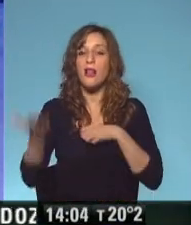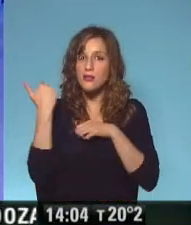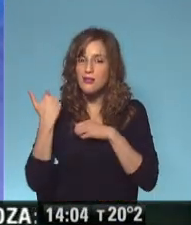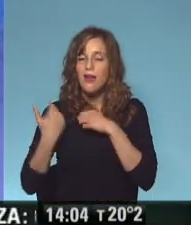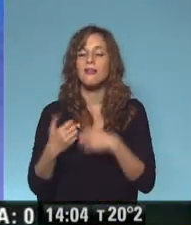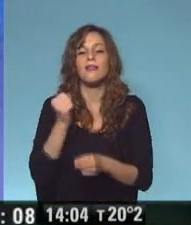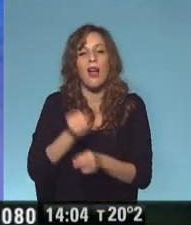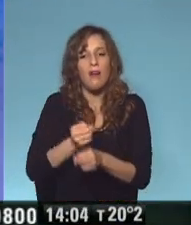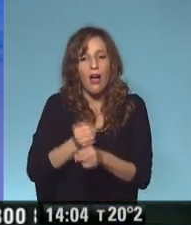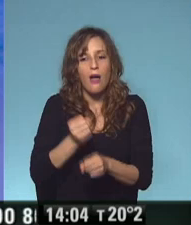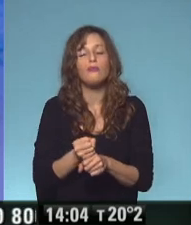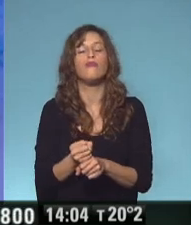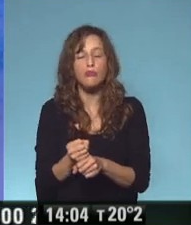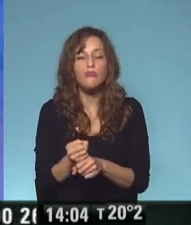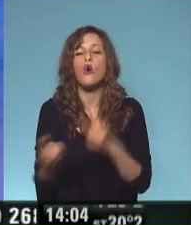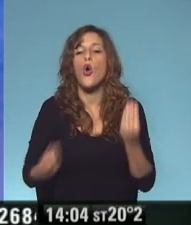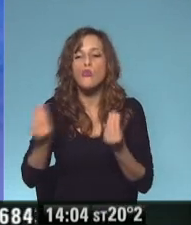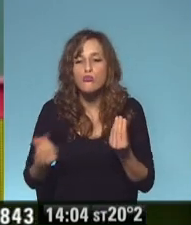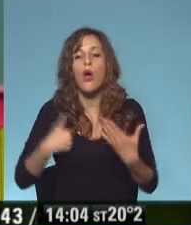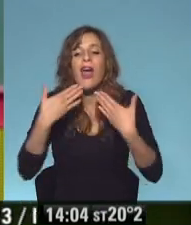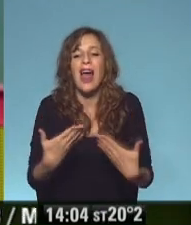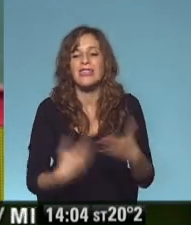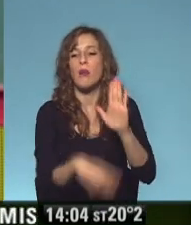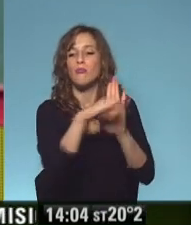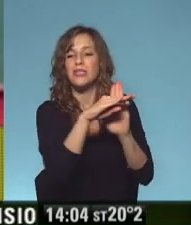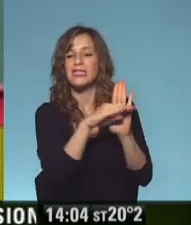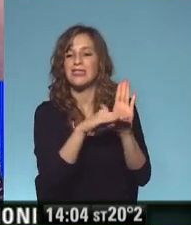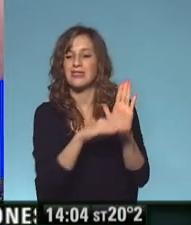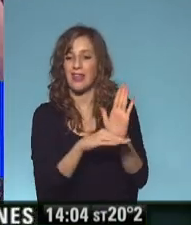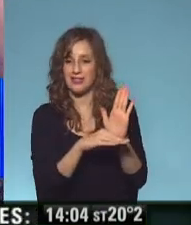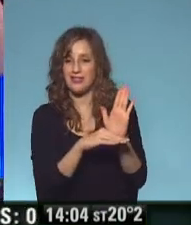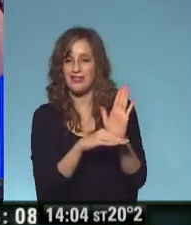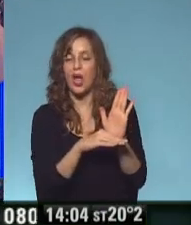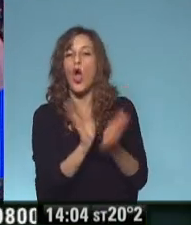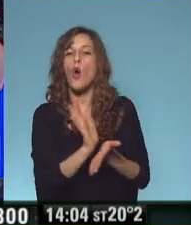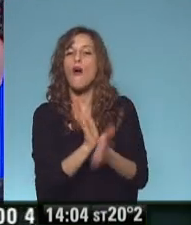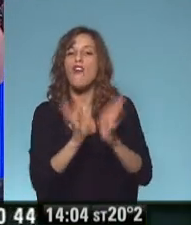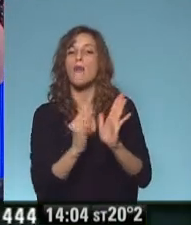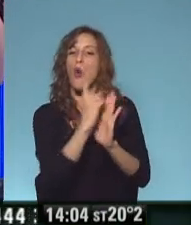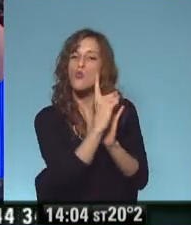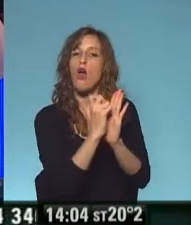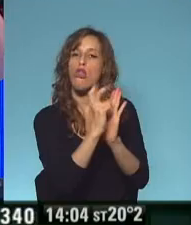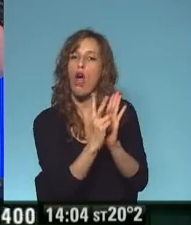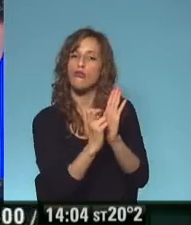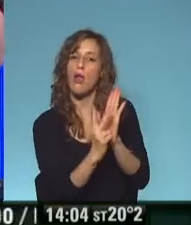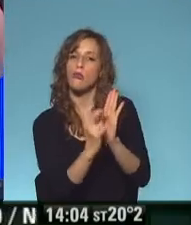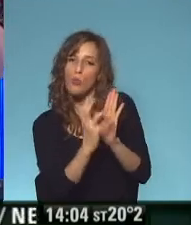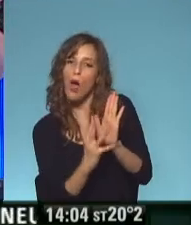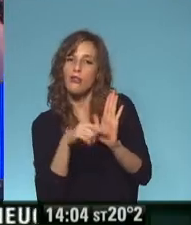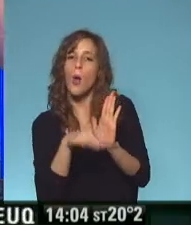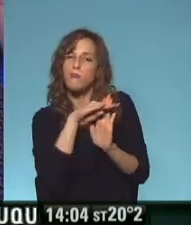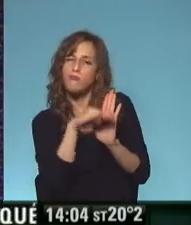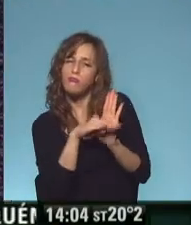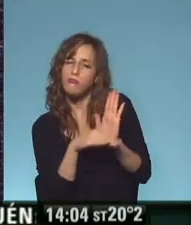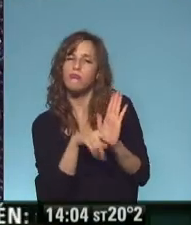con pistas e instrucciones para, por ejemplo, seguir un tesoro, para encontrar un